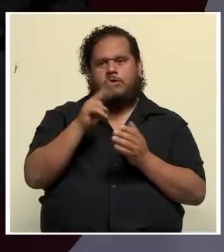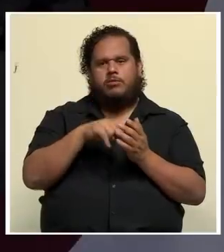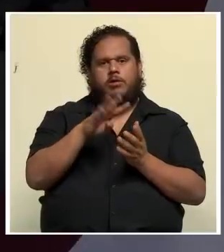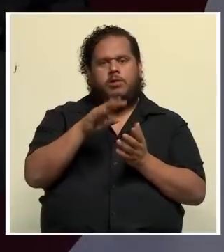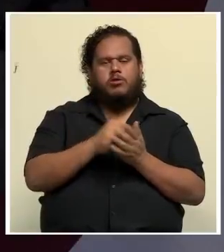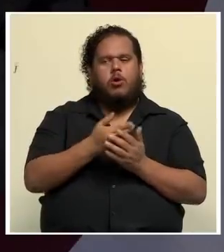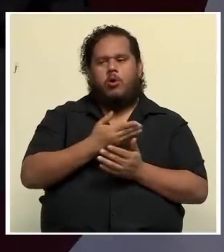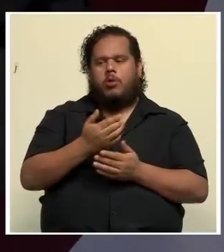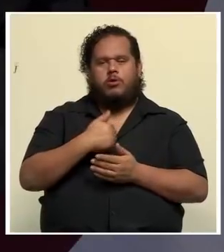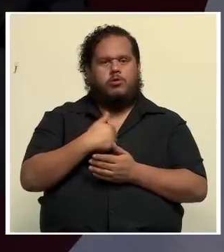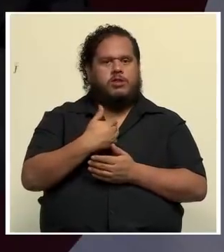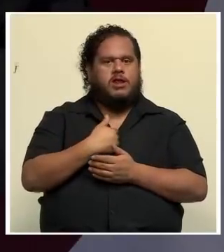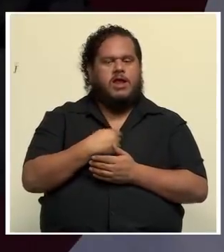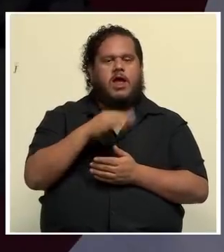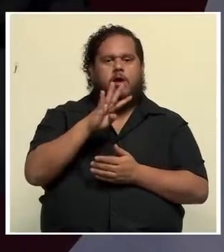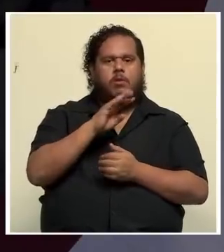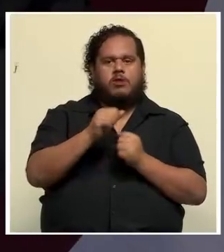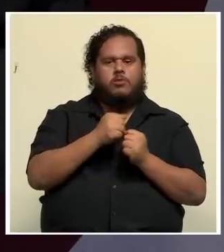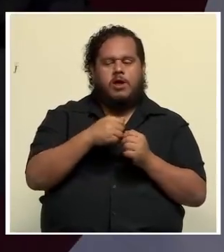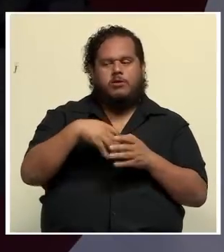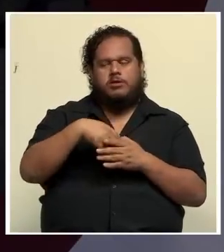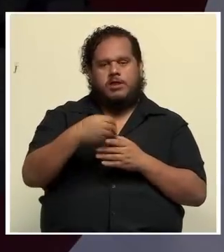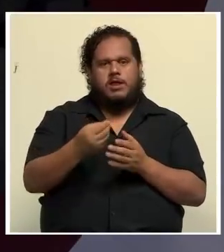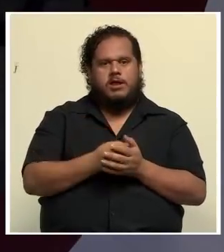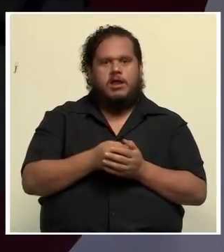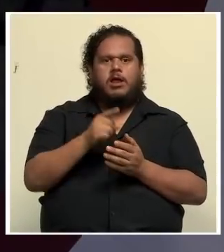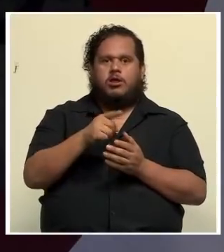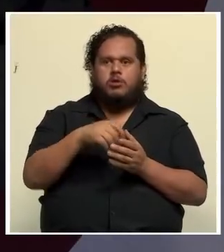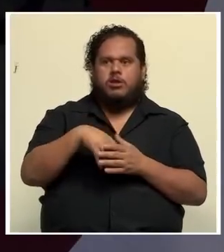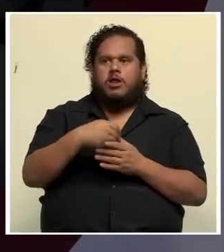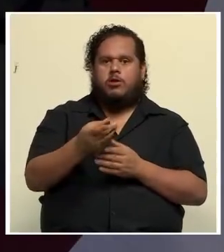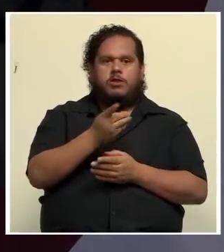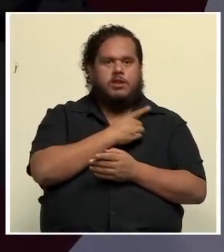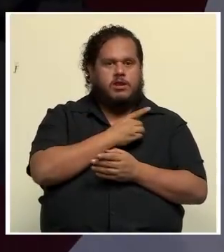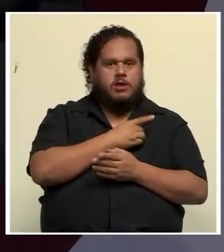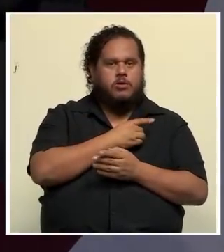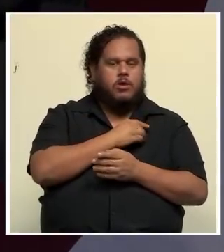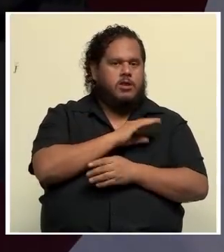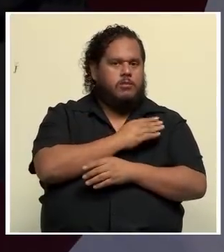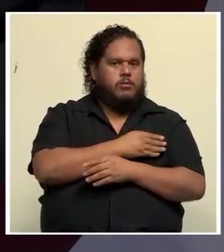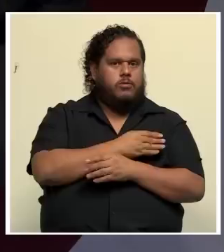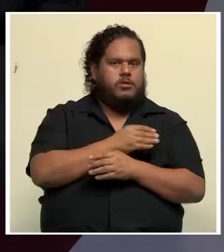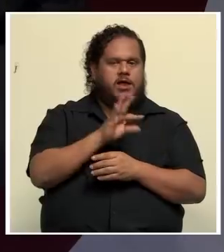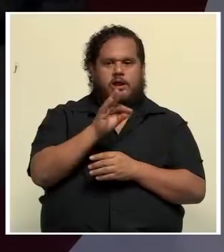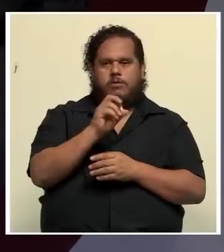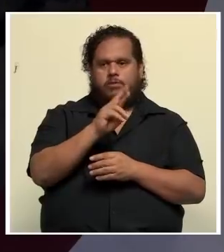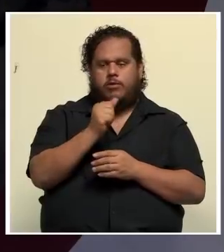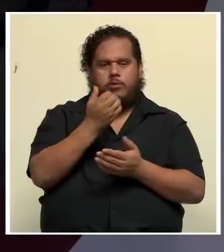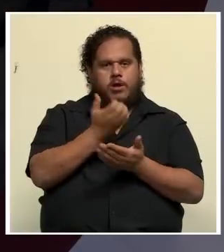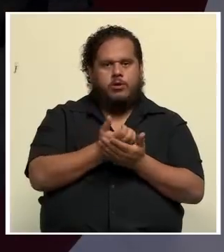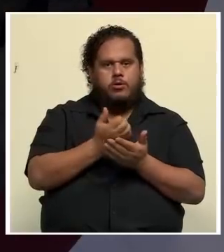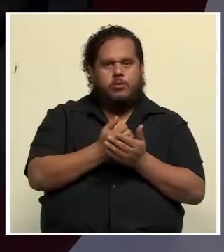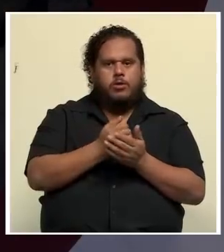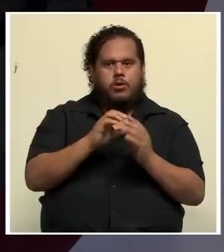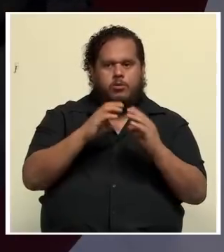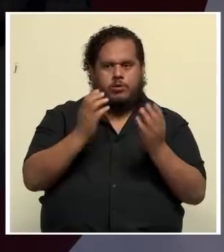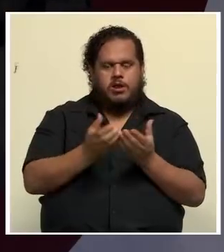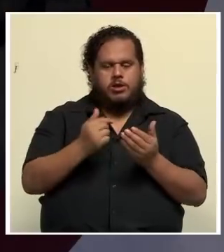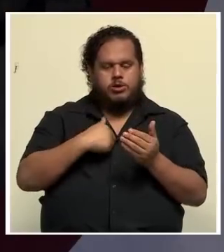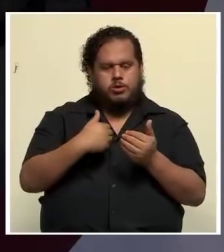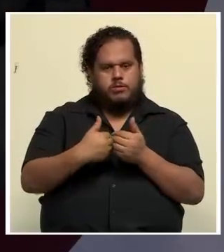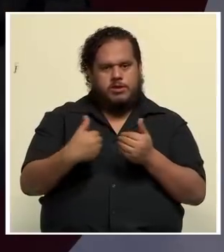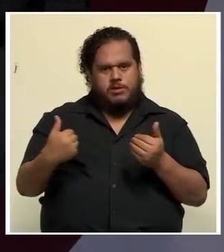haber salido de gobierno. Que lo forzó a salir del cargo de director del Foro Económico Mundial en ese momento. Del cual me separé